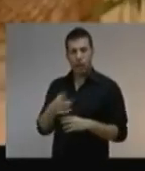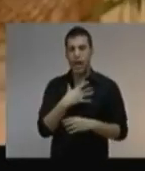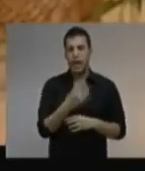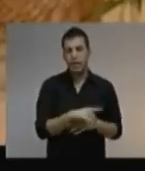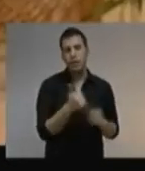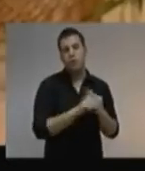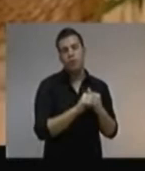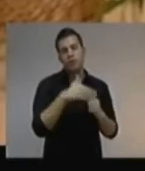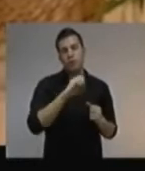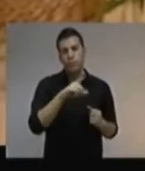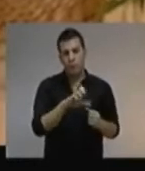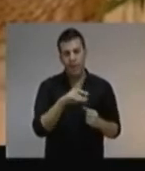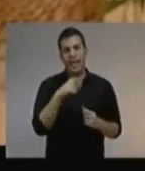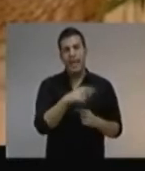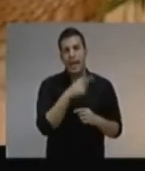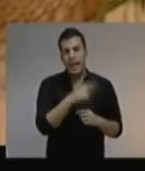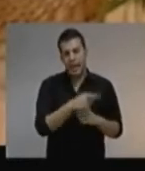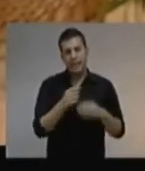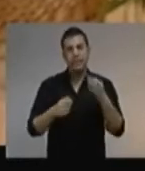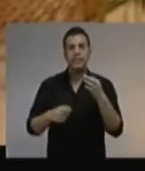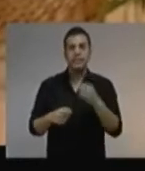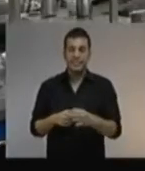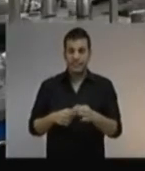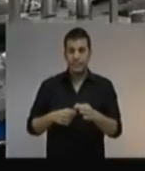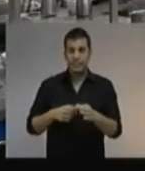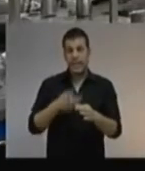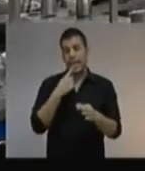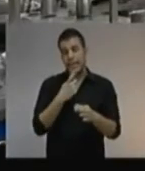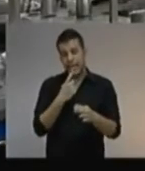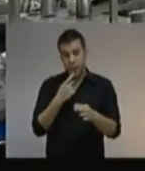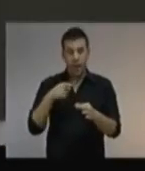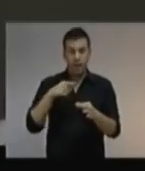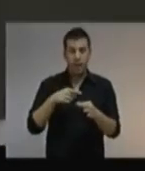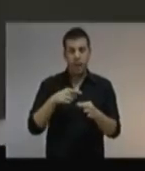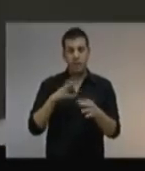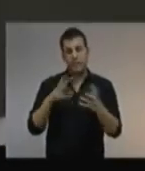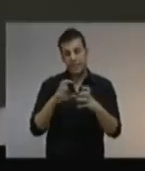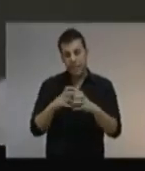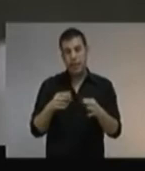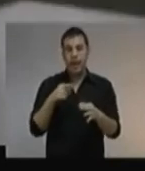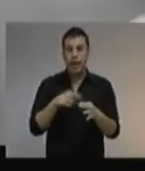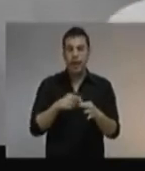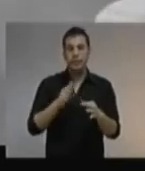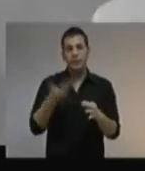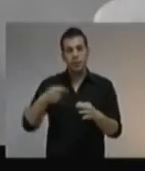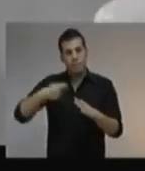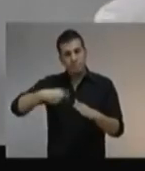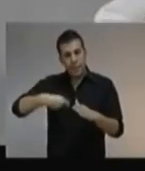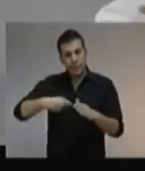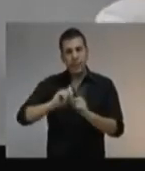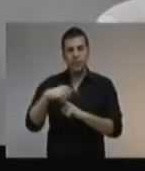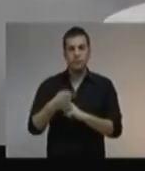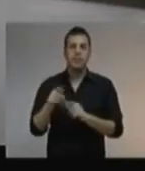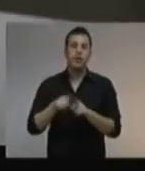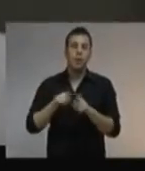un saballón, es yemas de huevo montadas con un almíbar, hasta que forme la consistencia de esa mousse prácticamente que